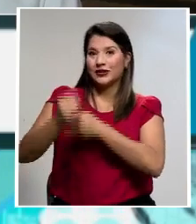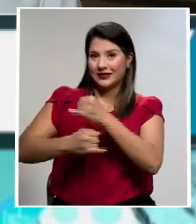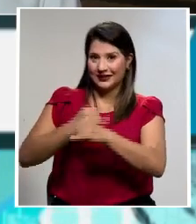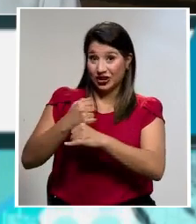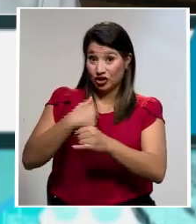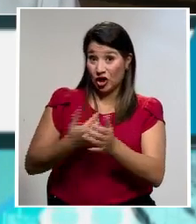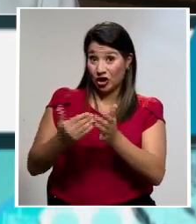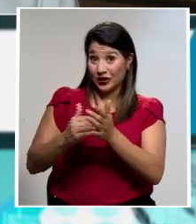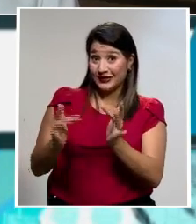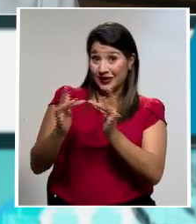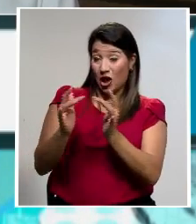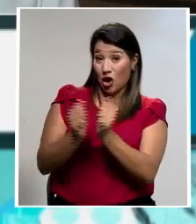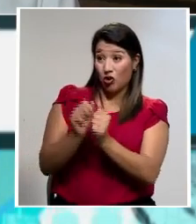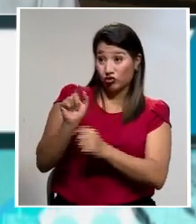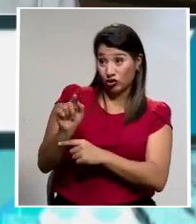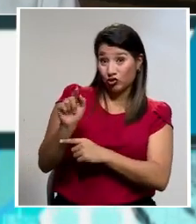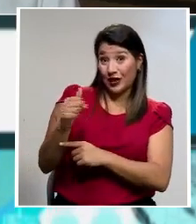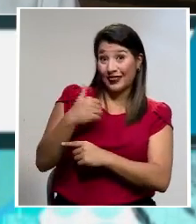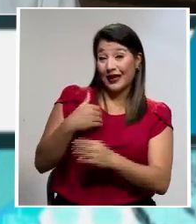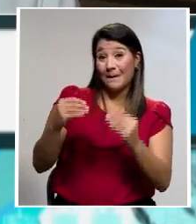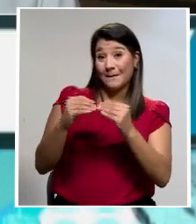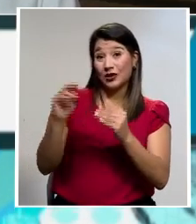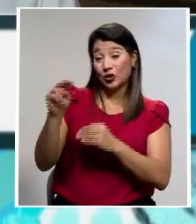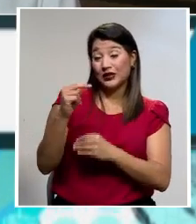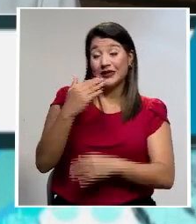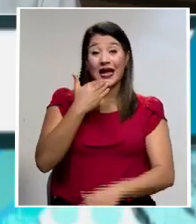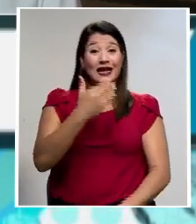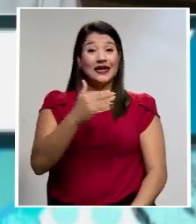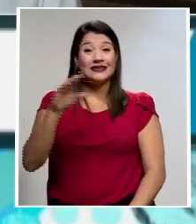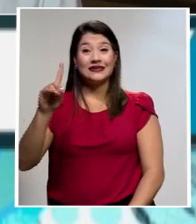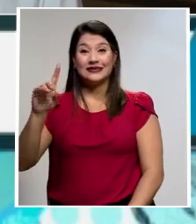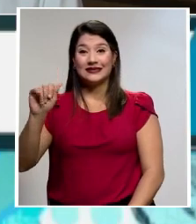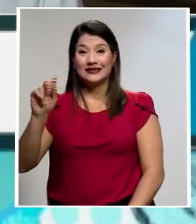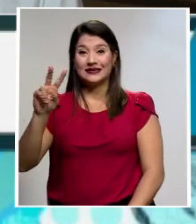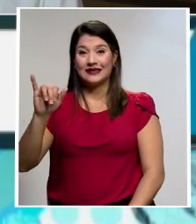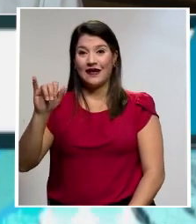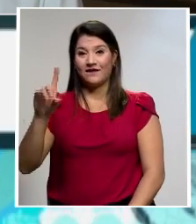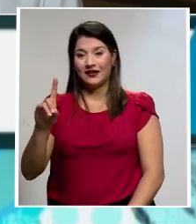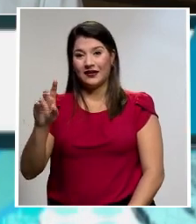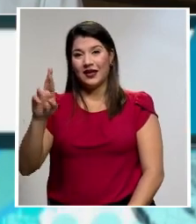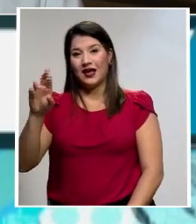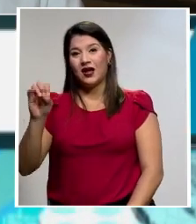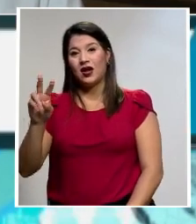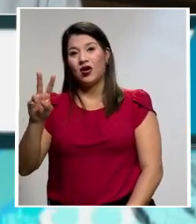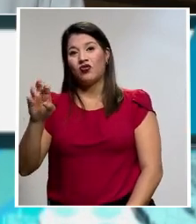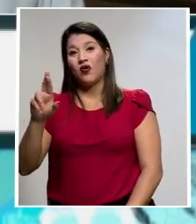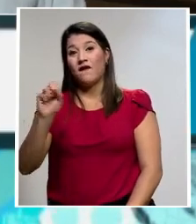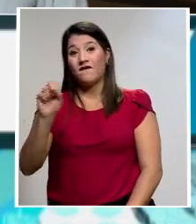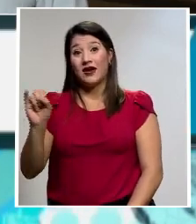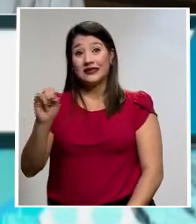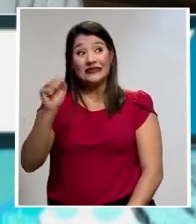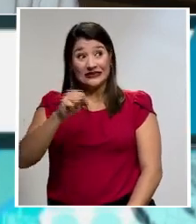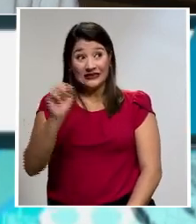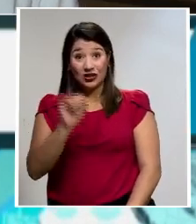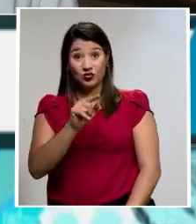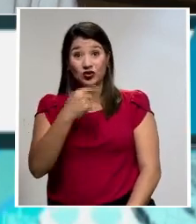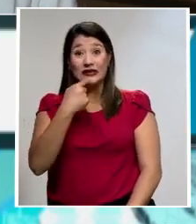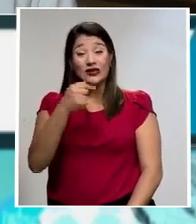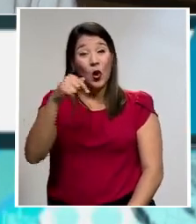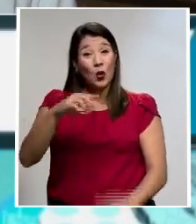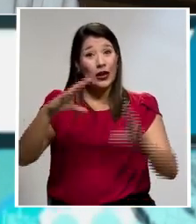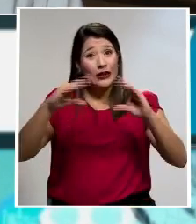tiene muchísimo más en el set de Costa Rica Noticias. Gracias, David Roberts. Sí, como usted dice, una tarde ajetreada